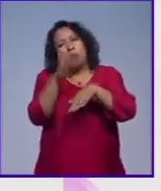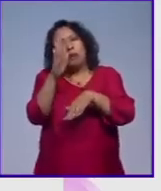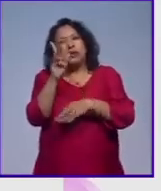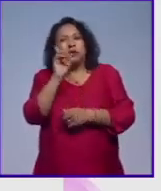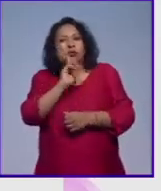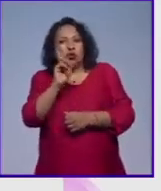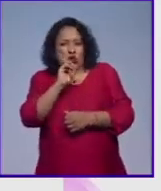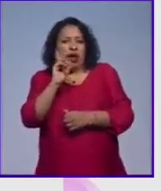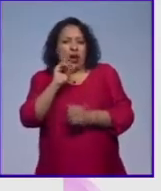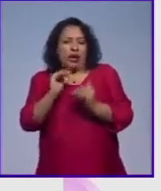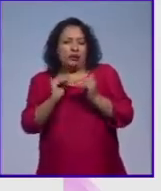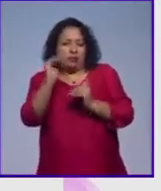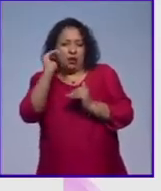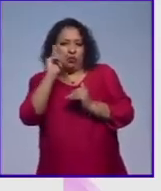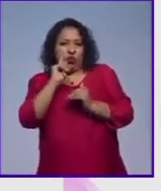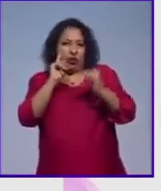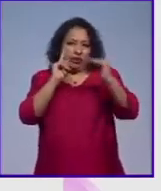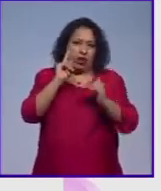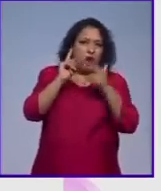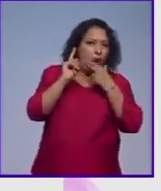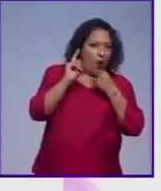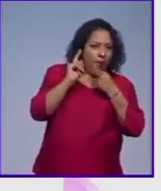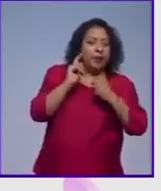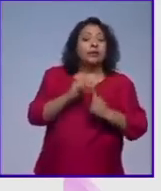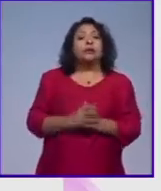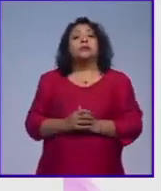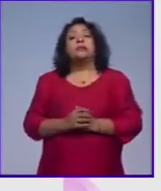poco más mujeres que hombres.